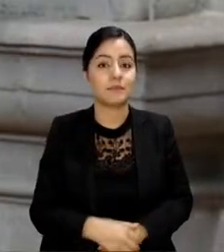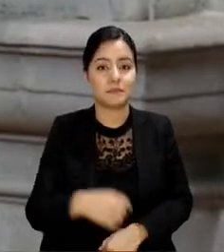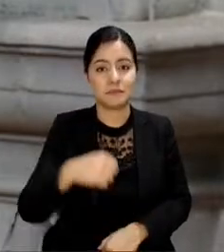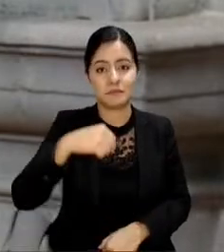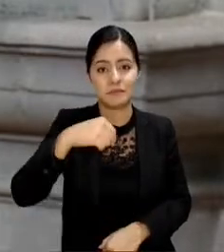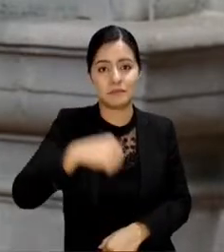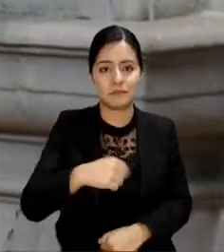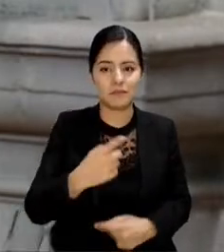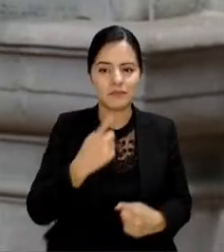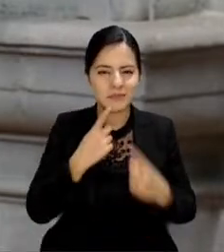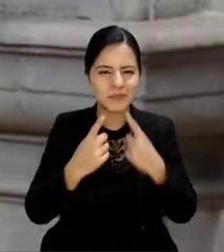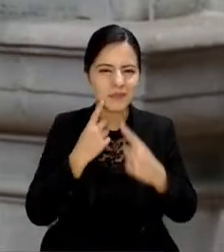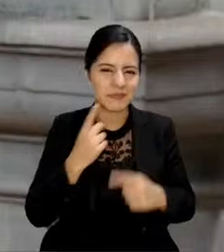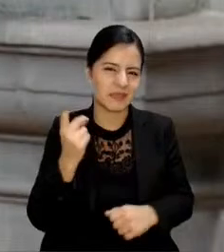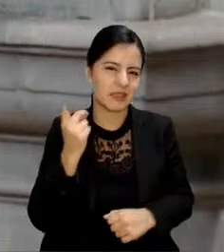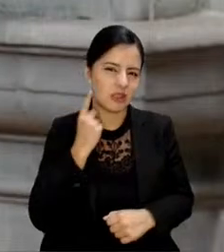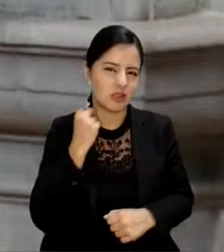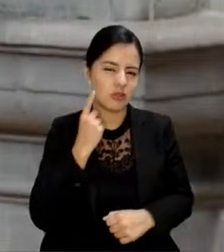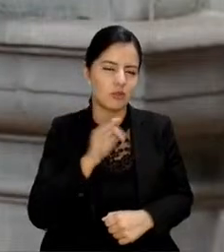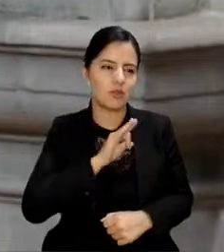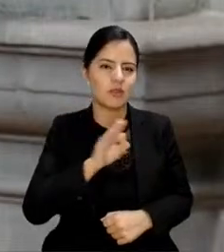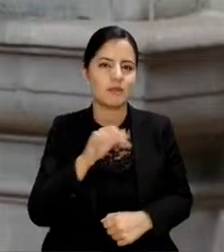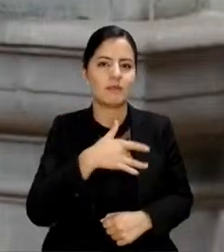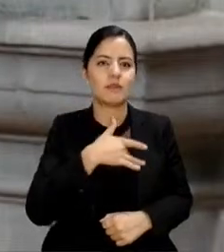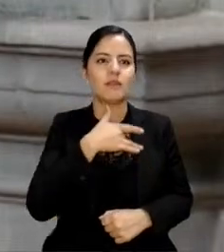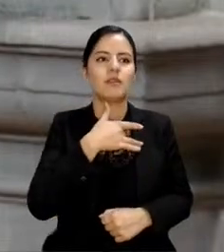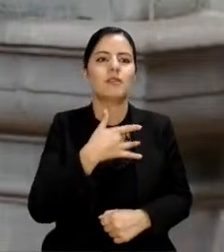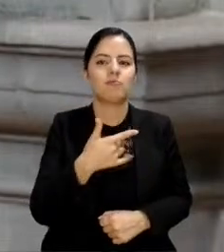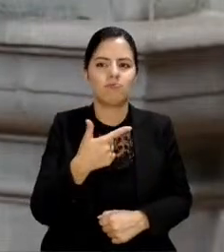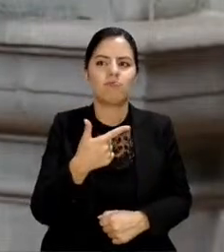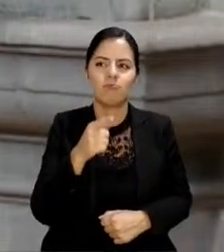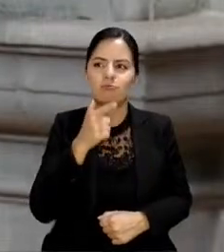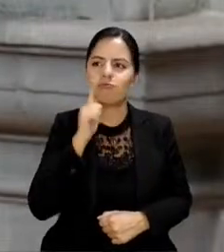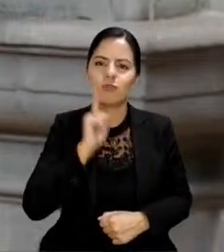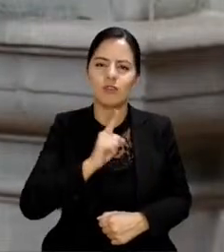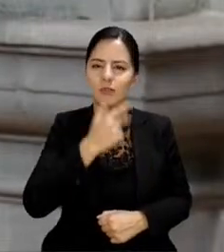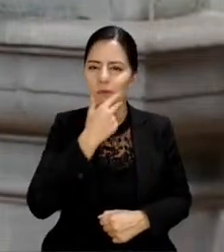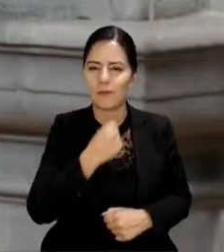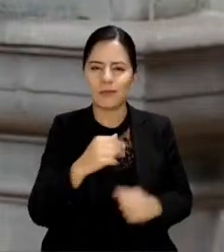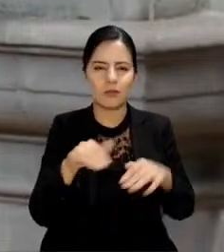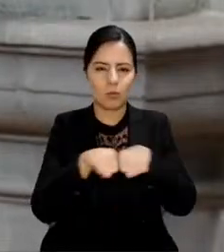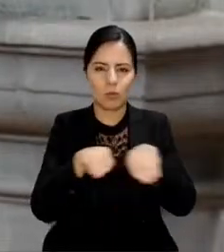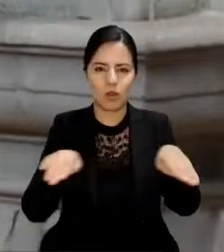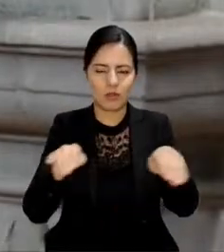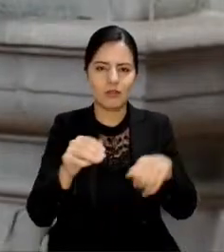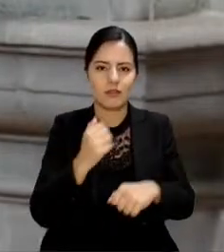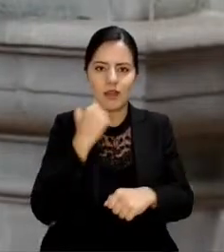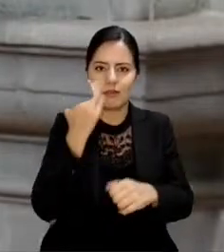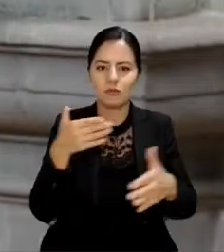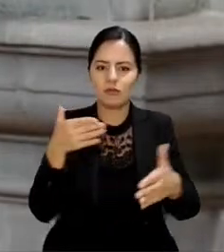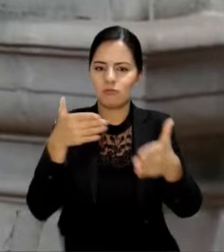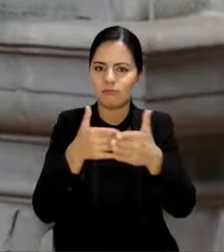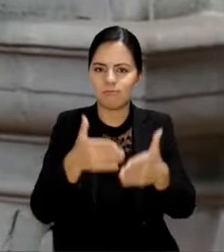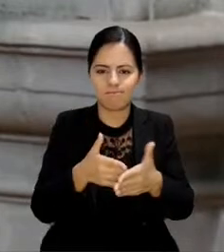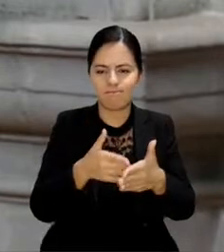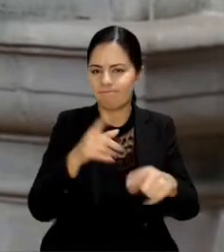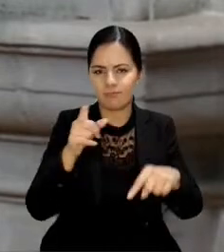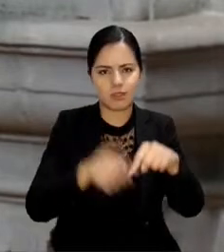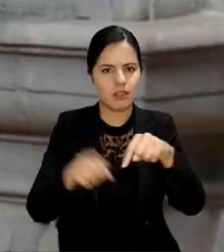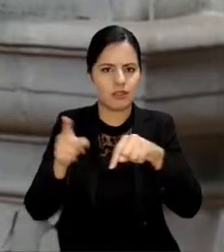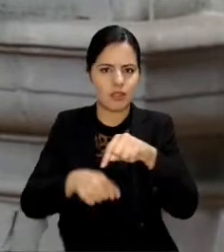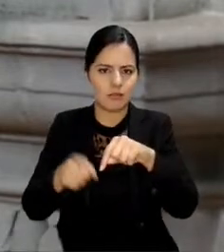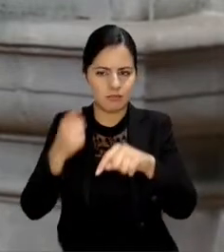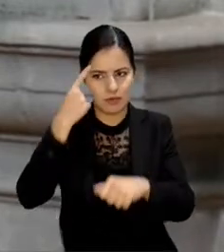de Parlamento sensible al género, esta iniciativa busca garantizar la igualdad de participación y eliminar barreras para las mujeres en la toma